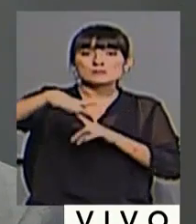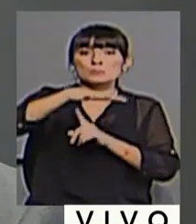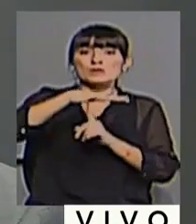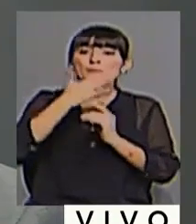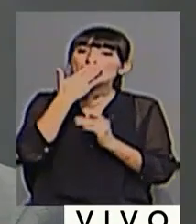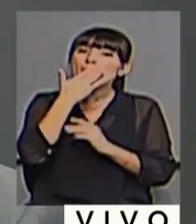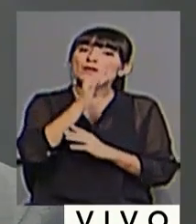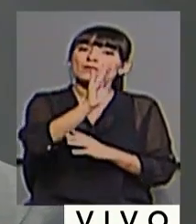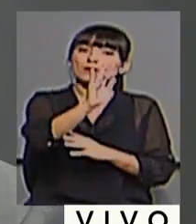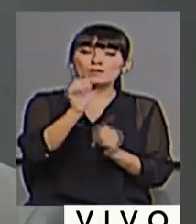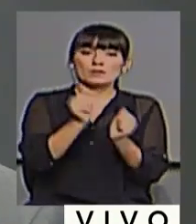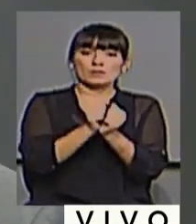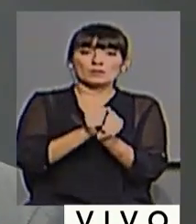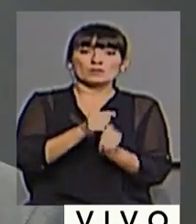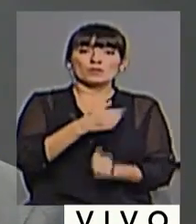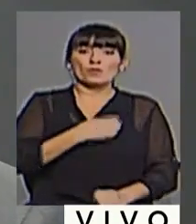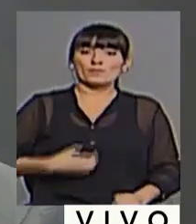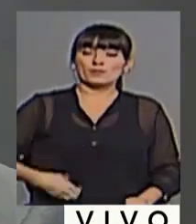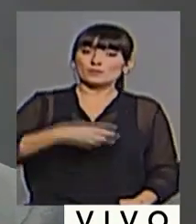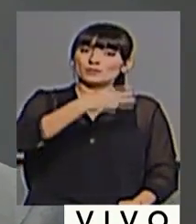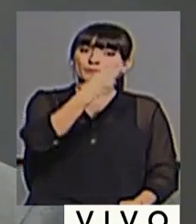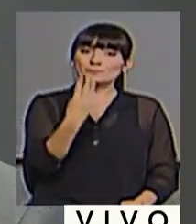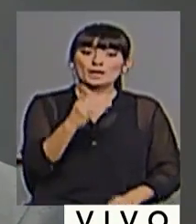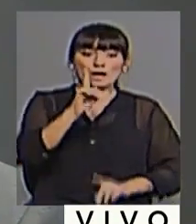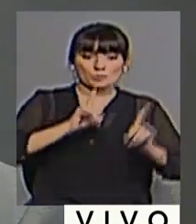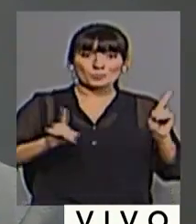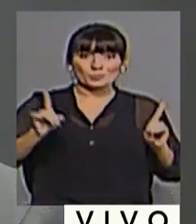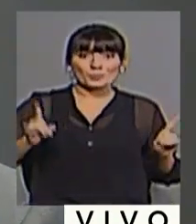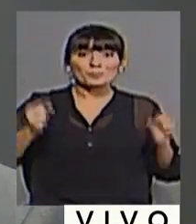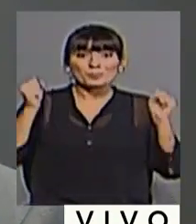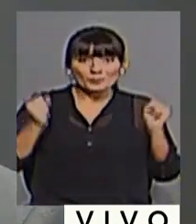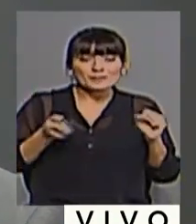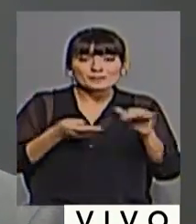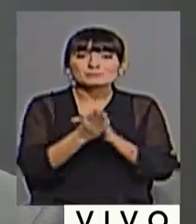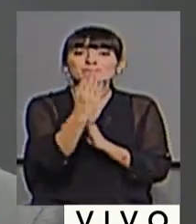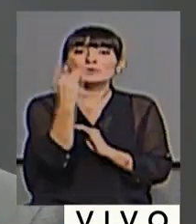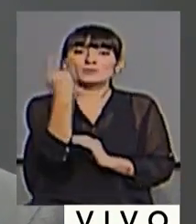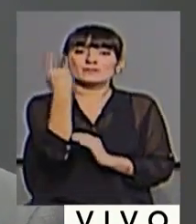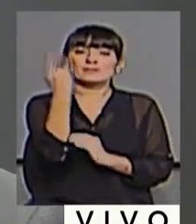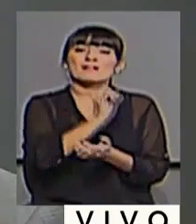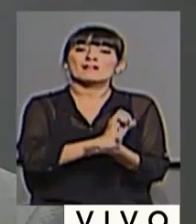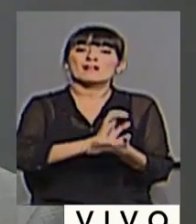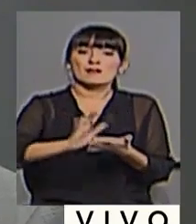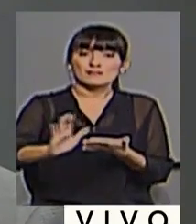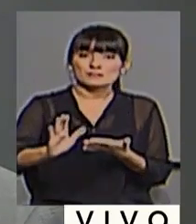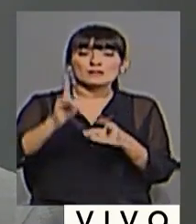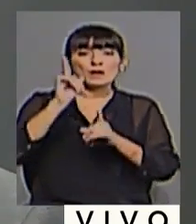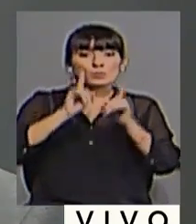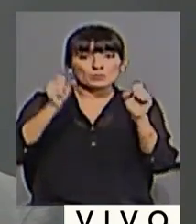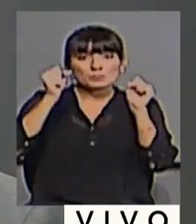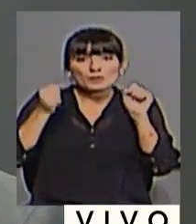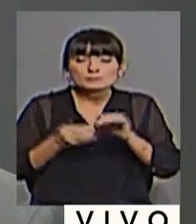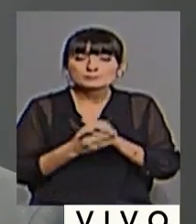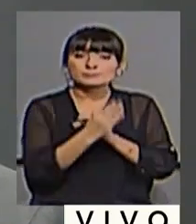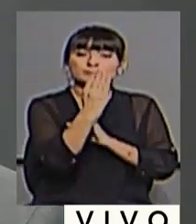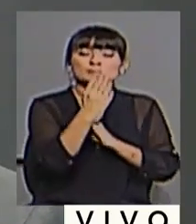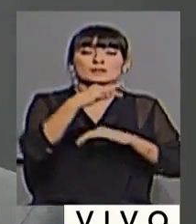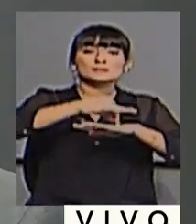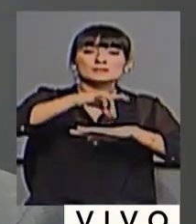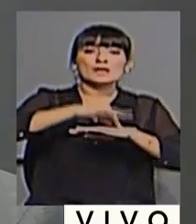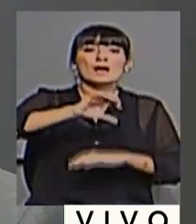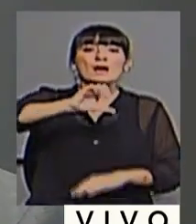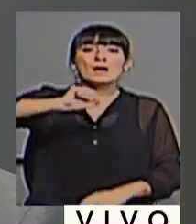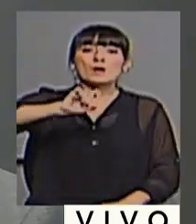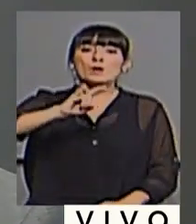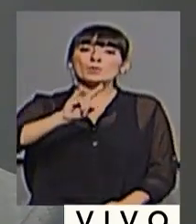gobiernos de la concertación, aquellos que hoy en día pueden ir a la universidad en forma gratuita, aquellos que hoy en día se pueden atender con el plan AUGE, aquellos hoy en